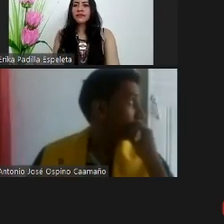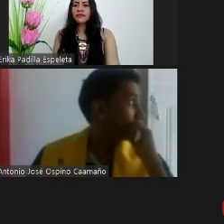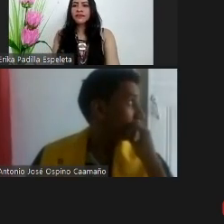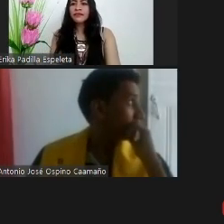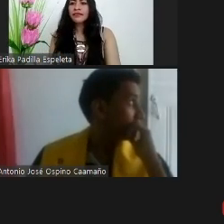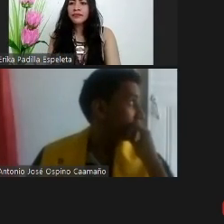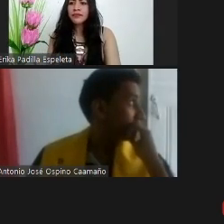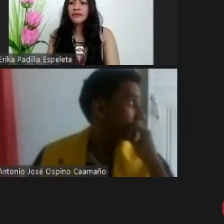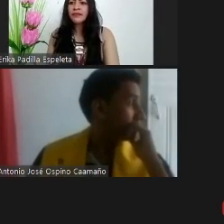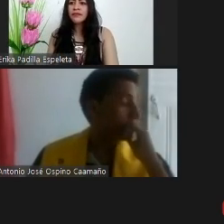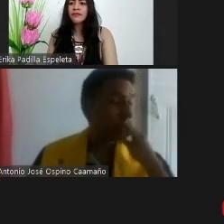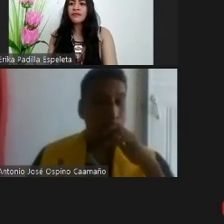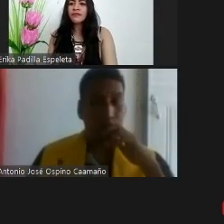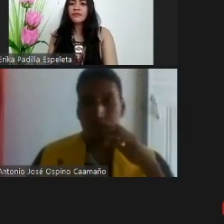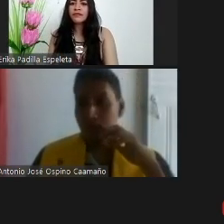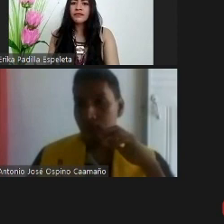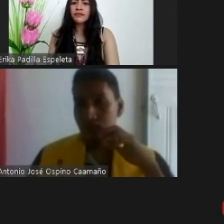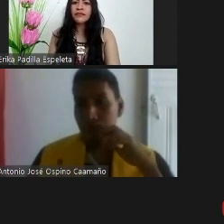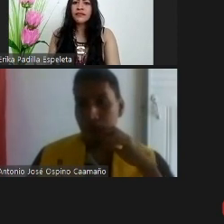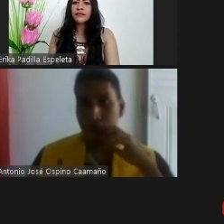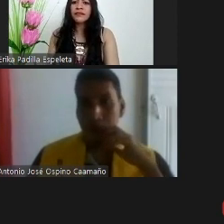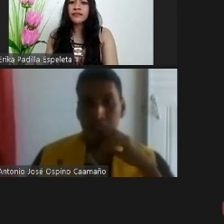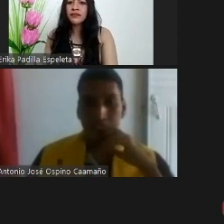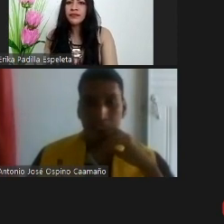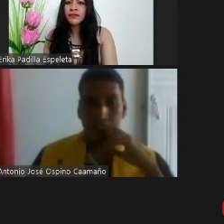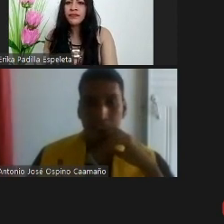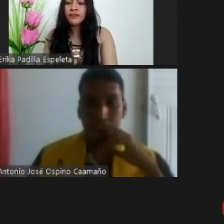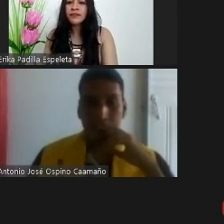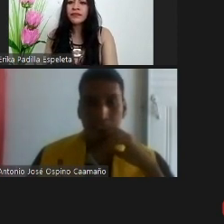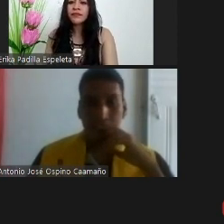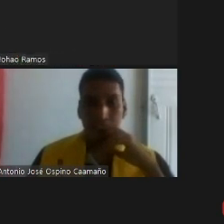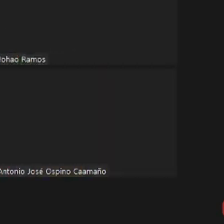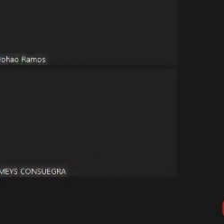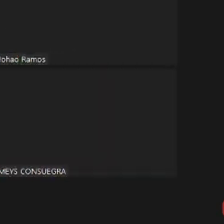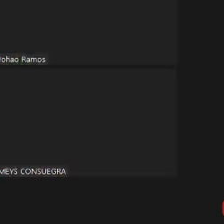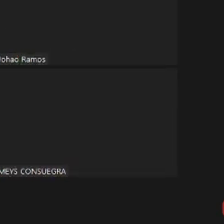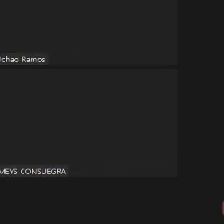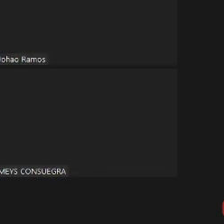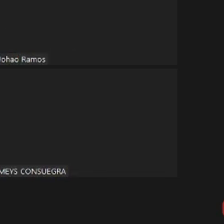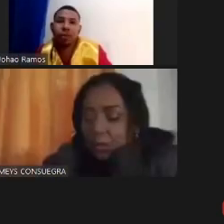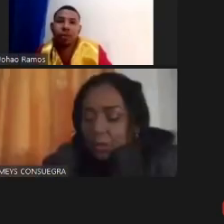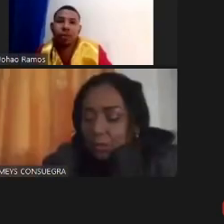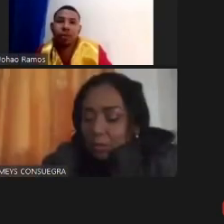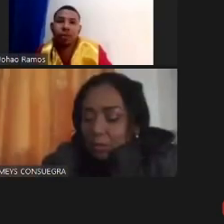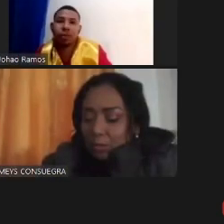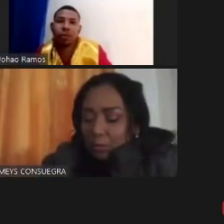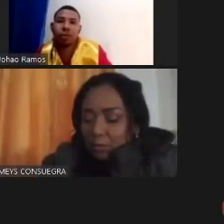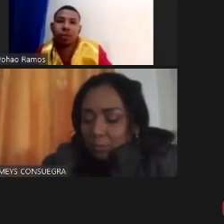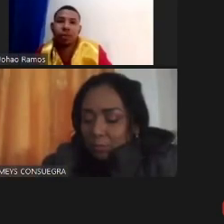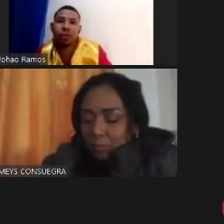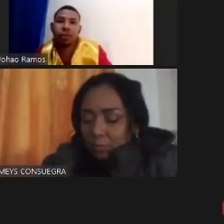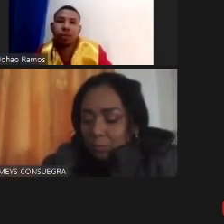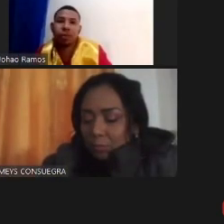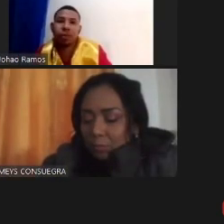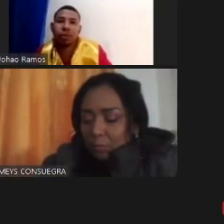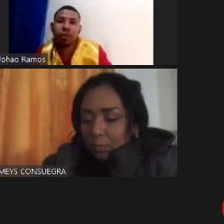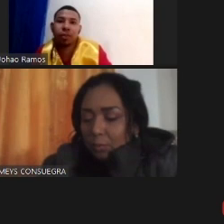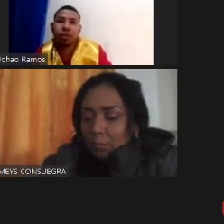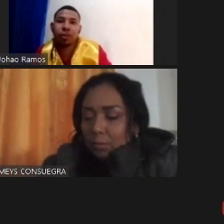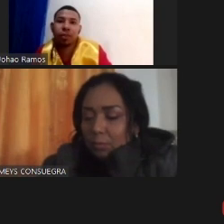Moreno. Lady Johanna Méndez Herrera. Geraldine Vanessa Monsalvo González. Yulitza del Carmen Navarro